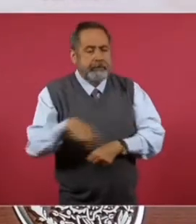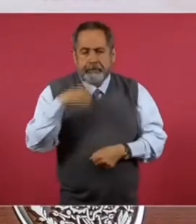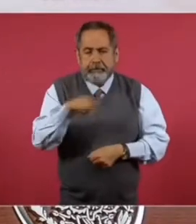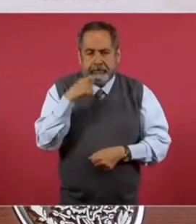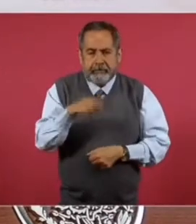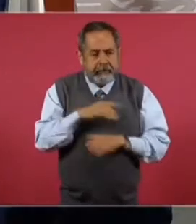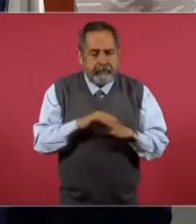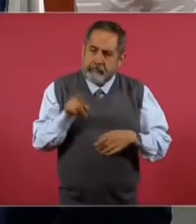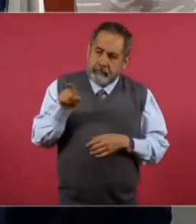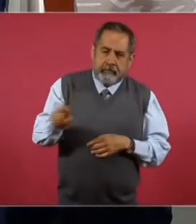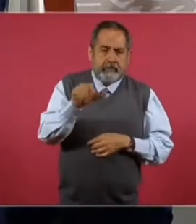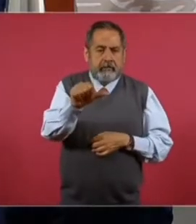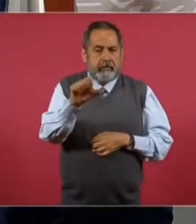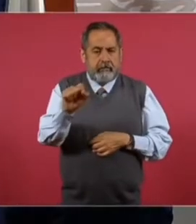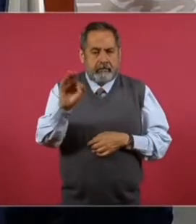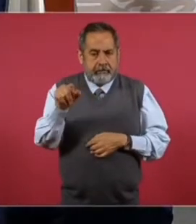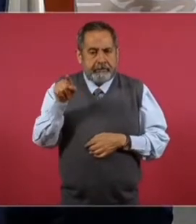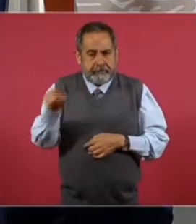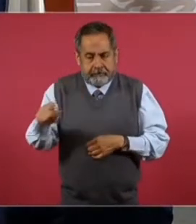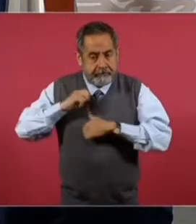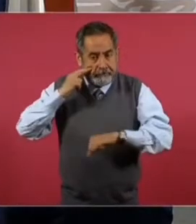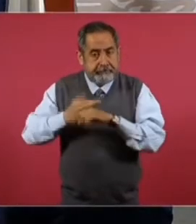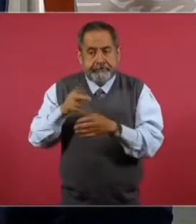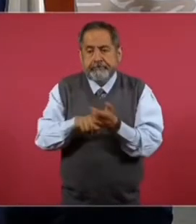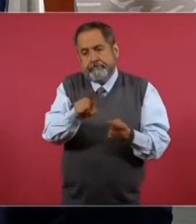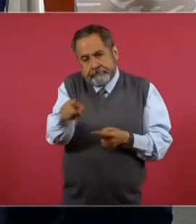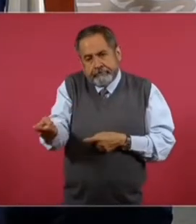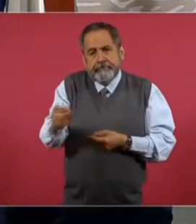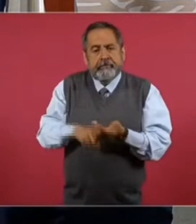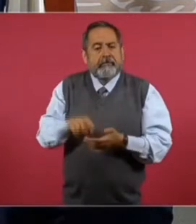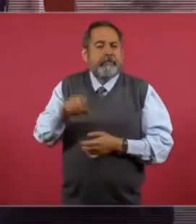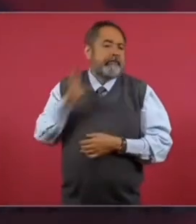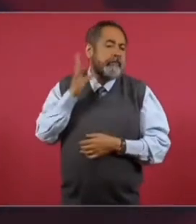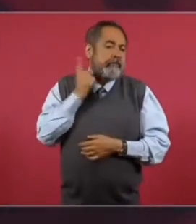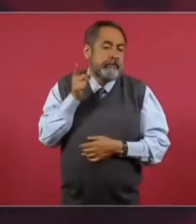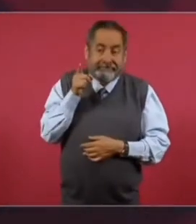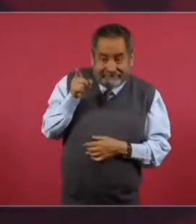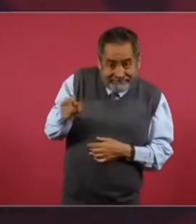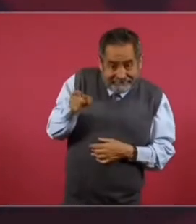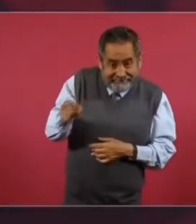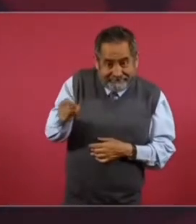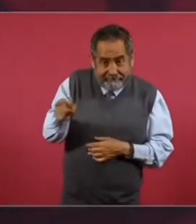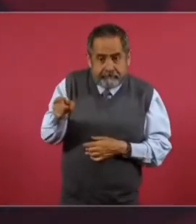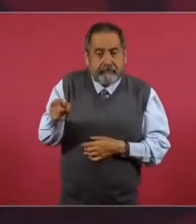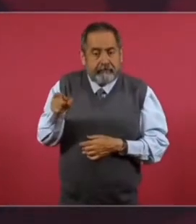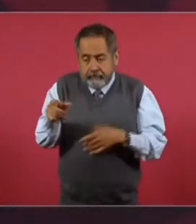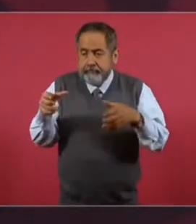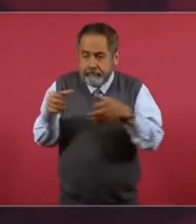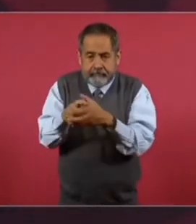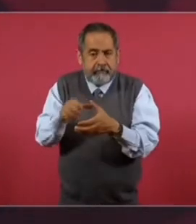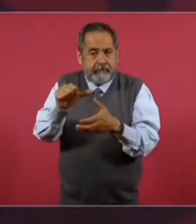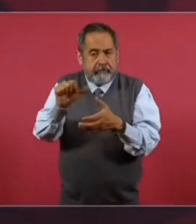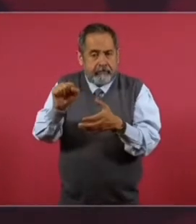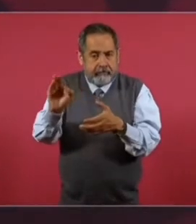de la Federación, que depende del Poder Legislativo, de la Cámara de Diputados.